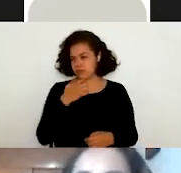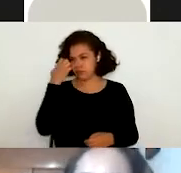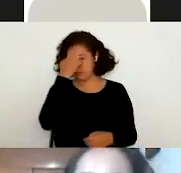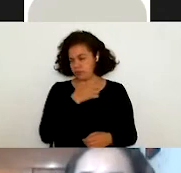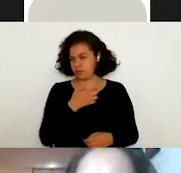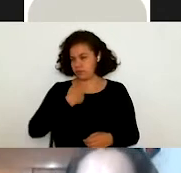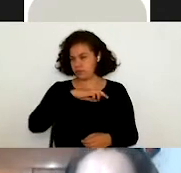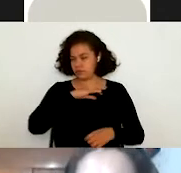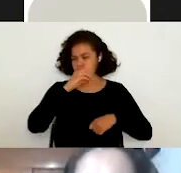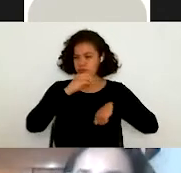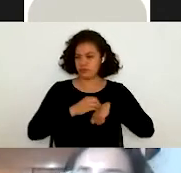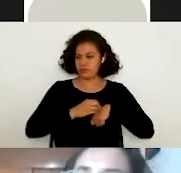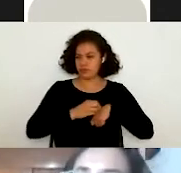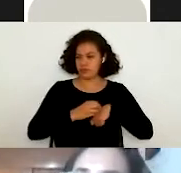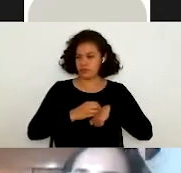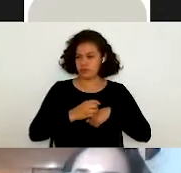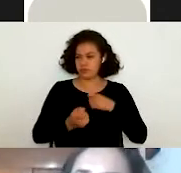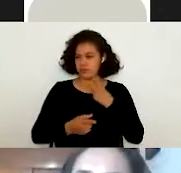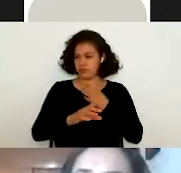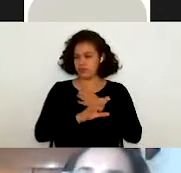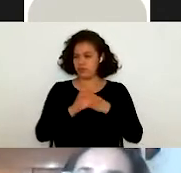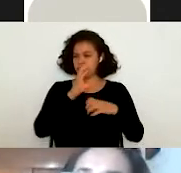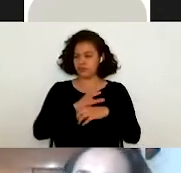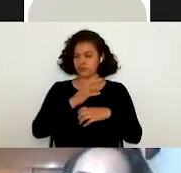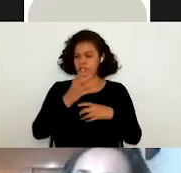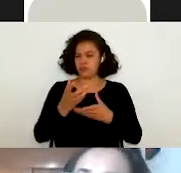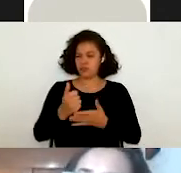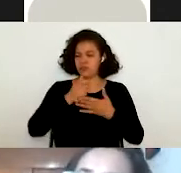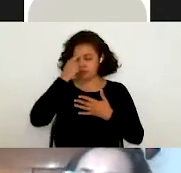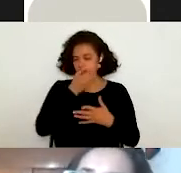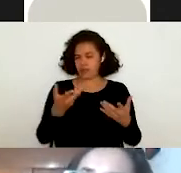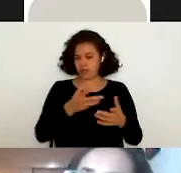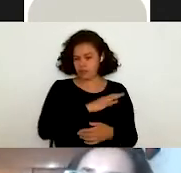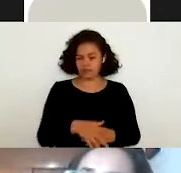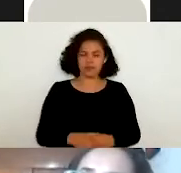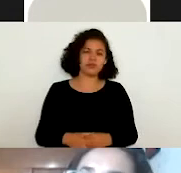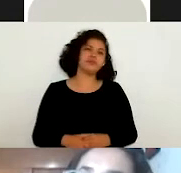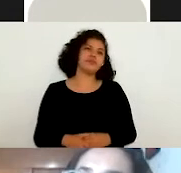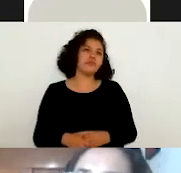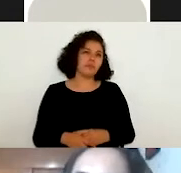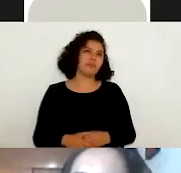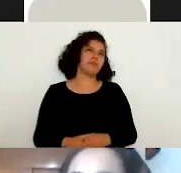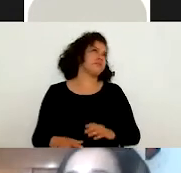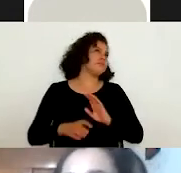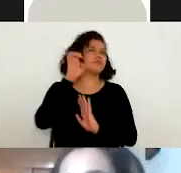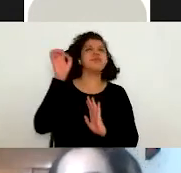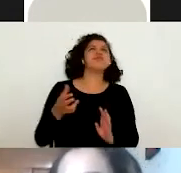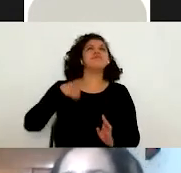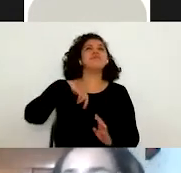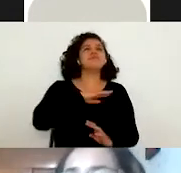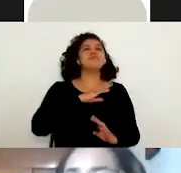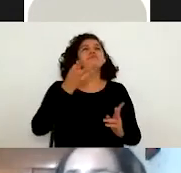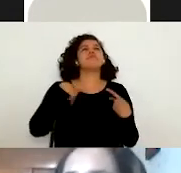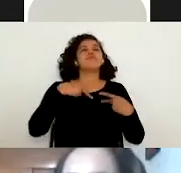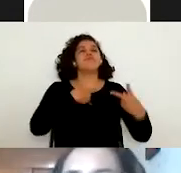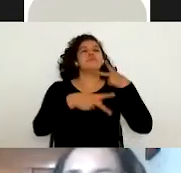de algunos instrumentos, ¿no? Para poder realizarla. Por ejemplo, si vamos a evaluar la asistencia, ¿no?